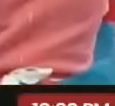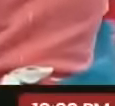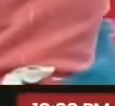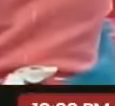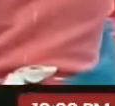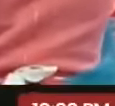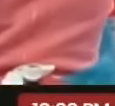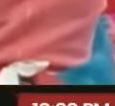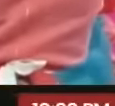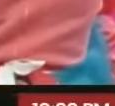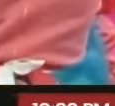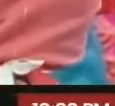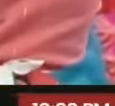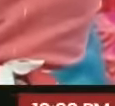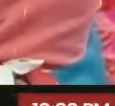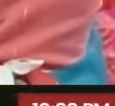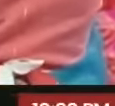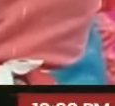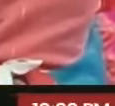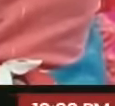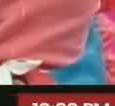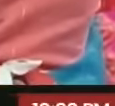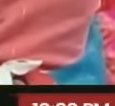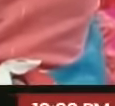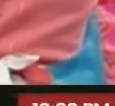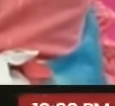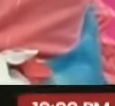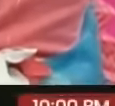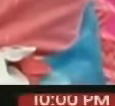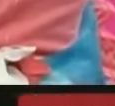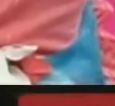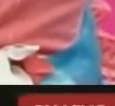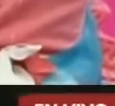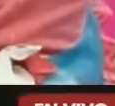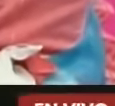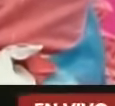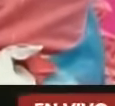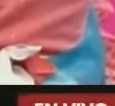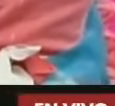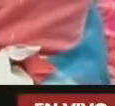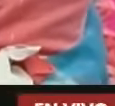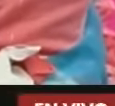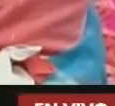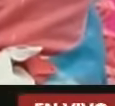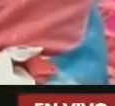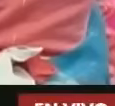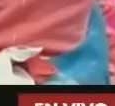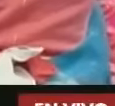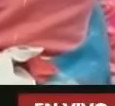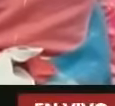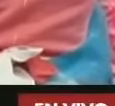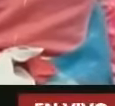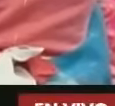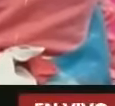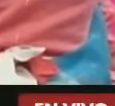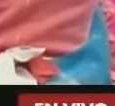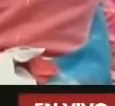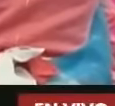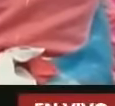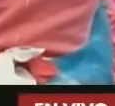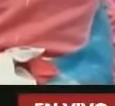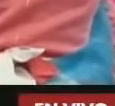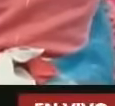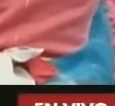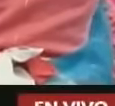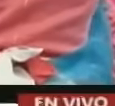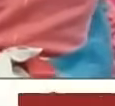La gran visión, viva Venezuela, mi patria querida, es una verdadera revolución cultural dentro de la